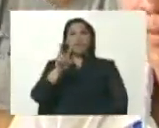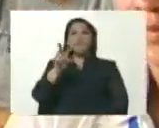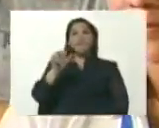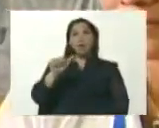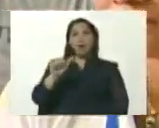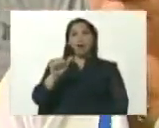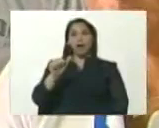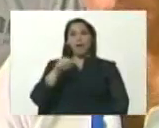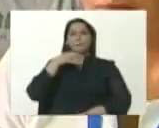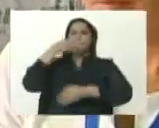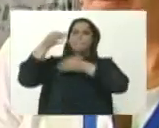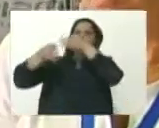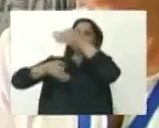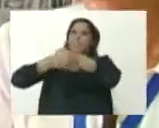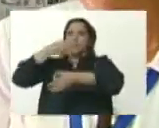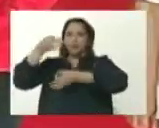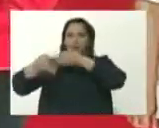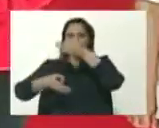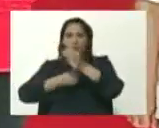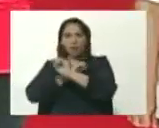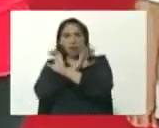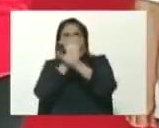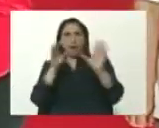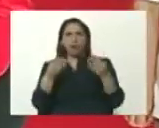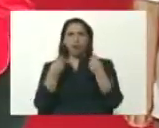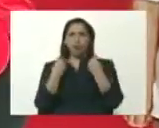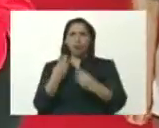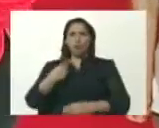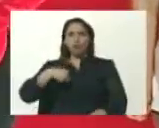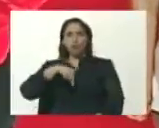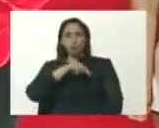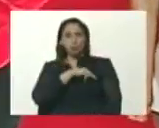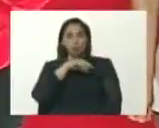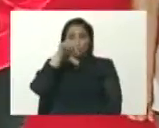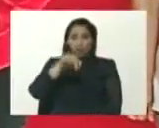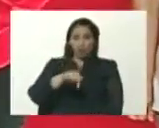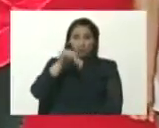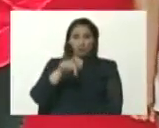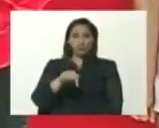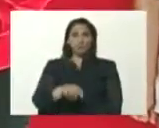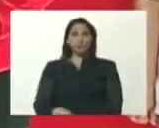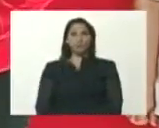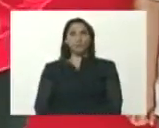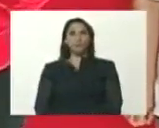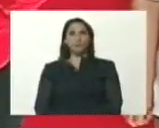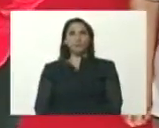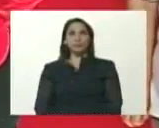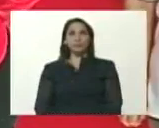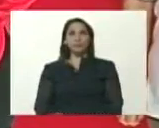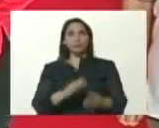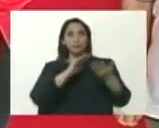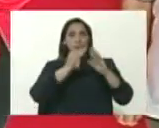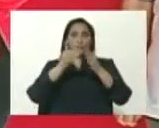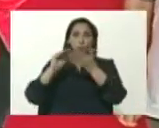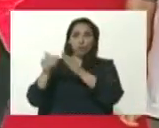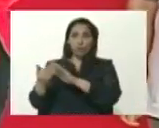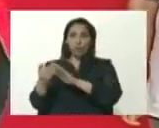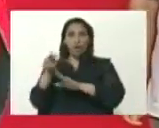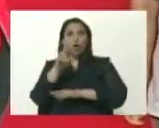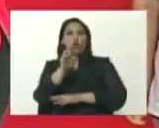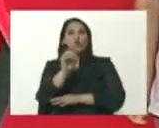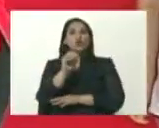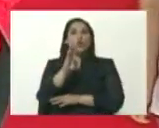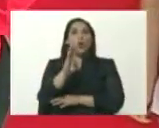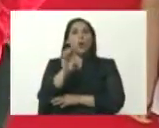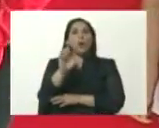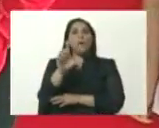Eva le va a explicar cómo nosotros aquí en esta comunidad El Roble, ella tiene